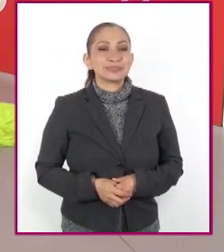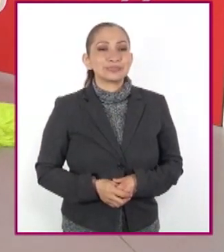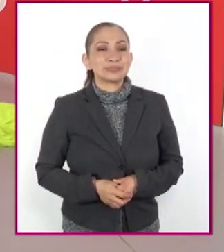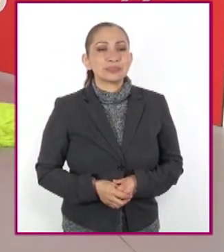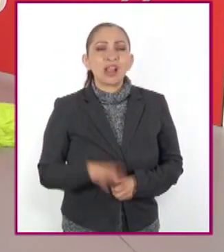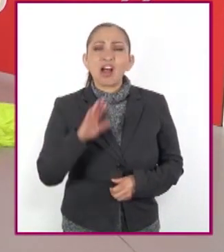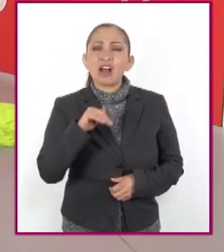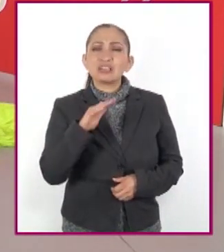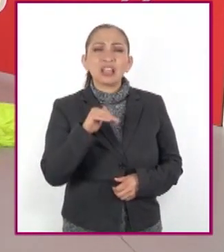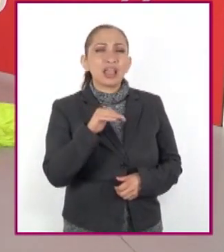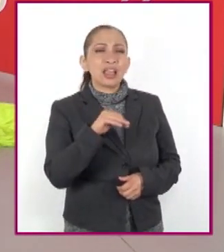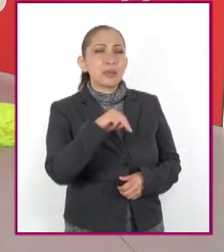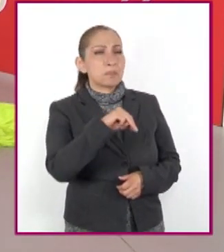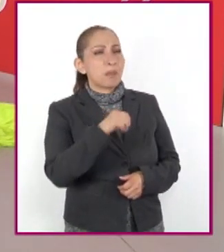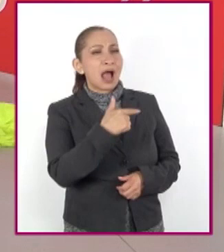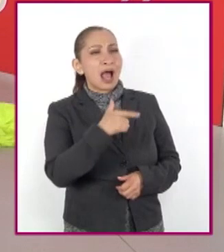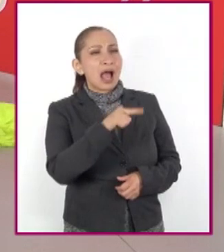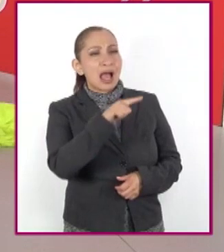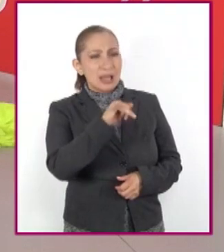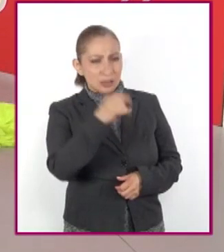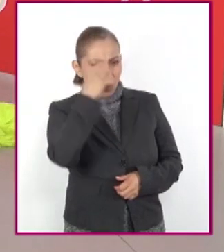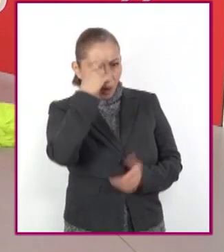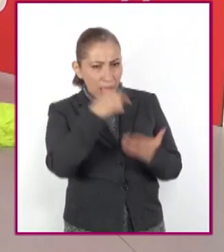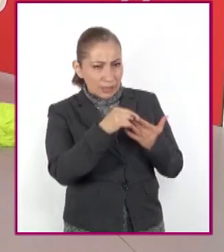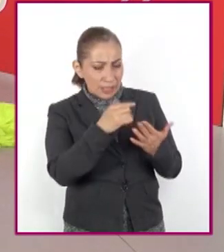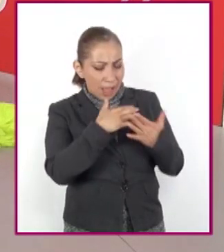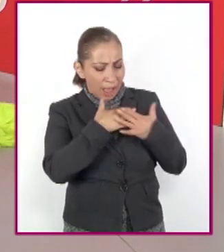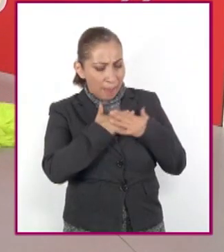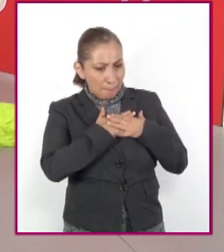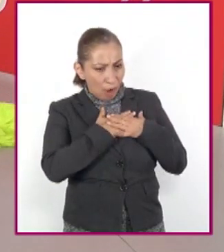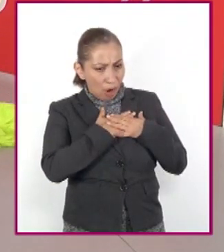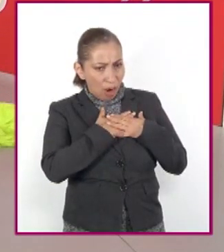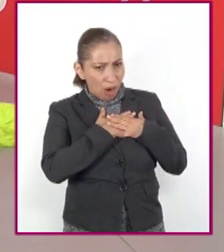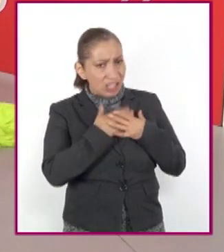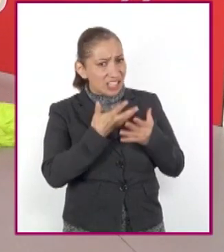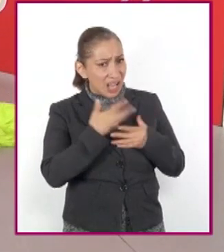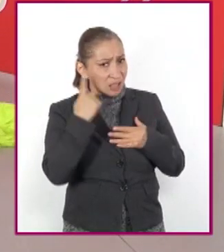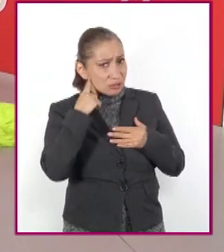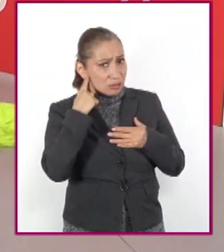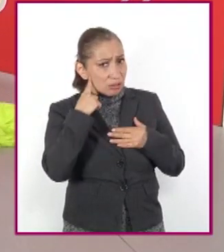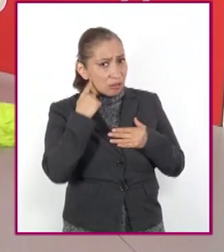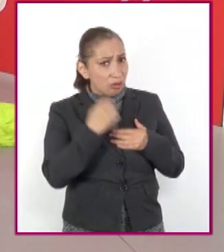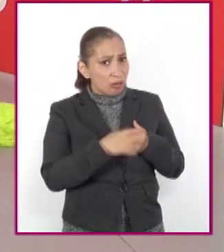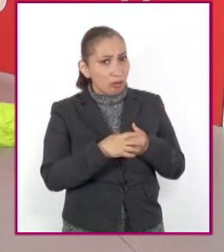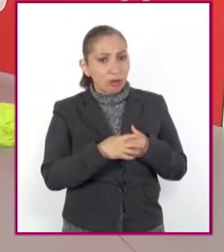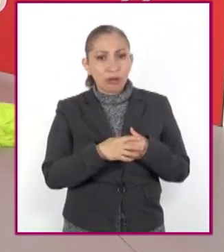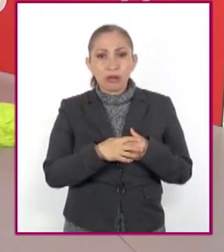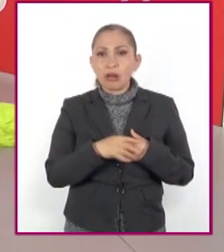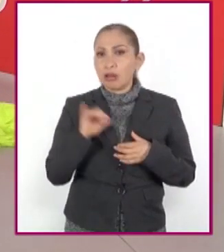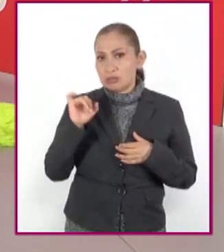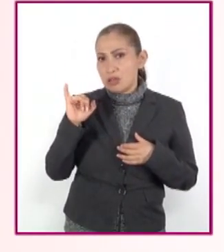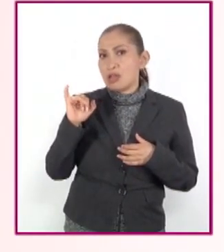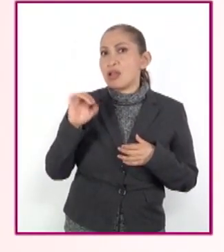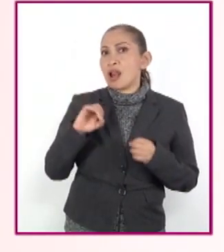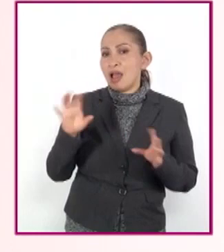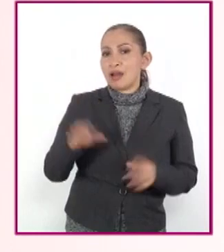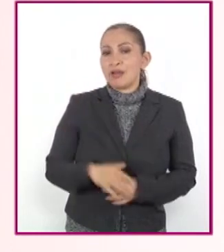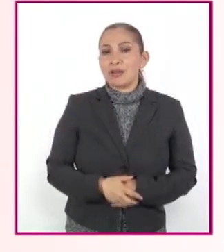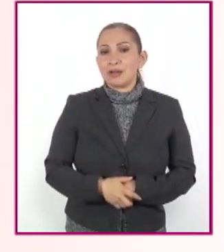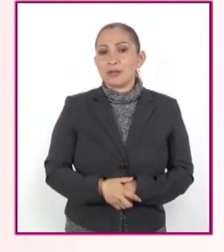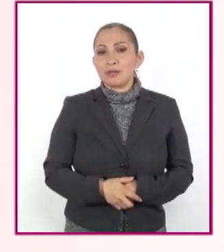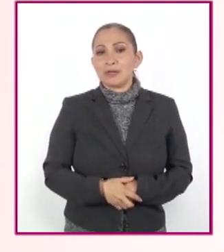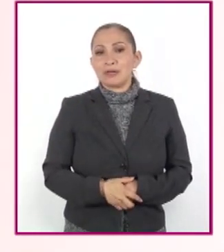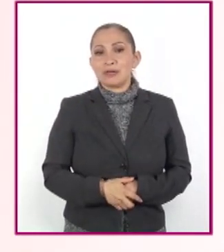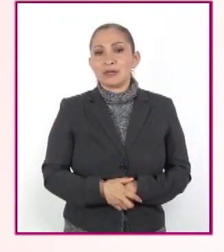eh? Oye, Magali, ¿tú crees que el amor tenga sonido? Sí, claro.